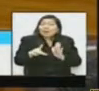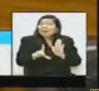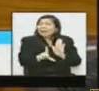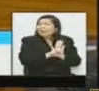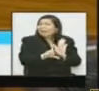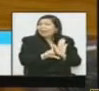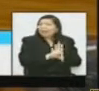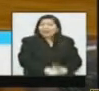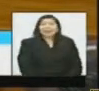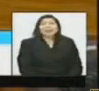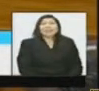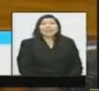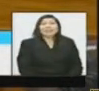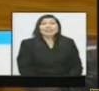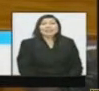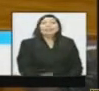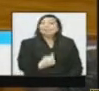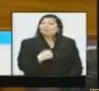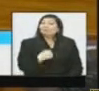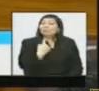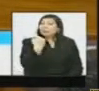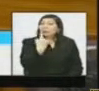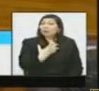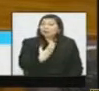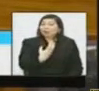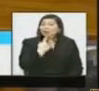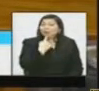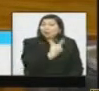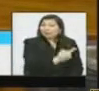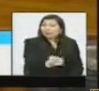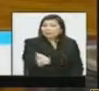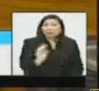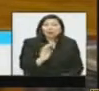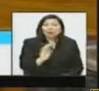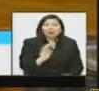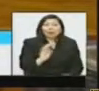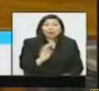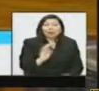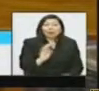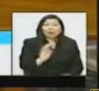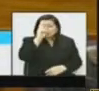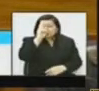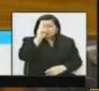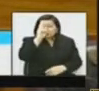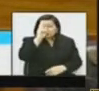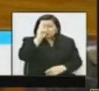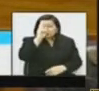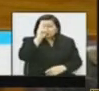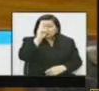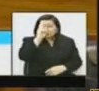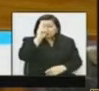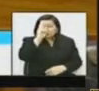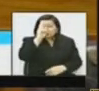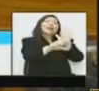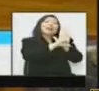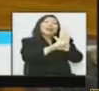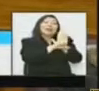no suponiendo que eso ocurra la confianza y el congreso